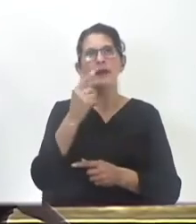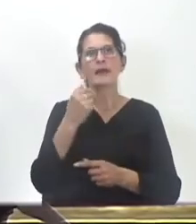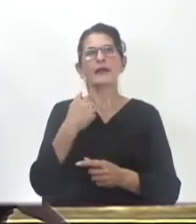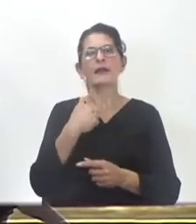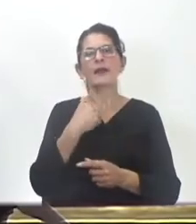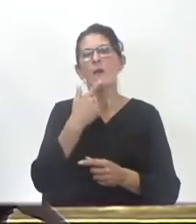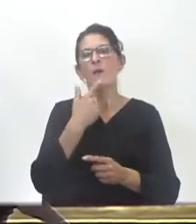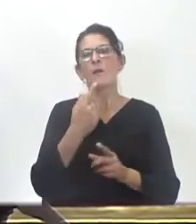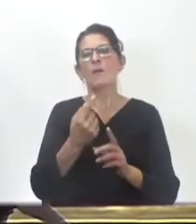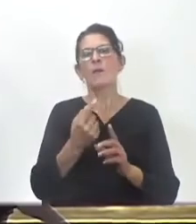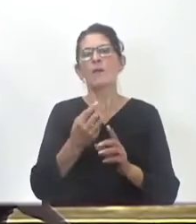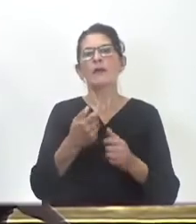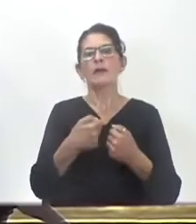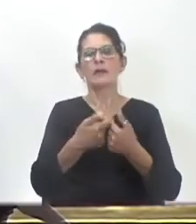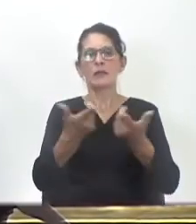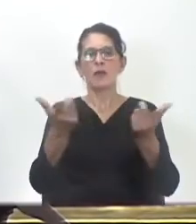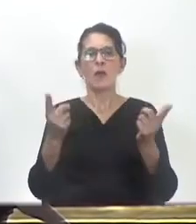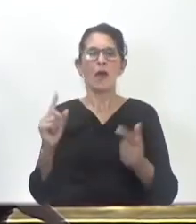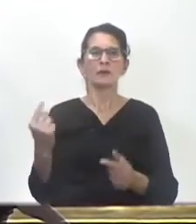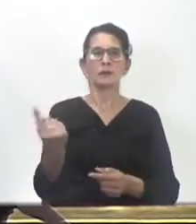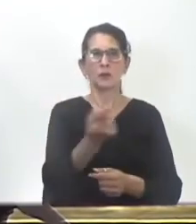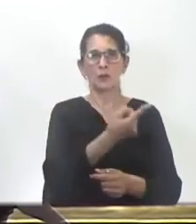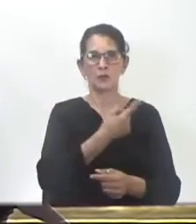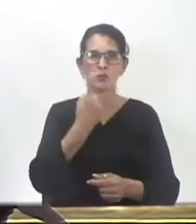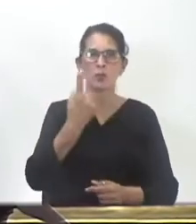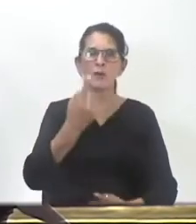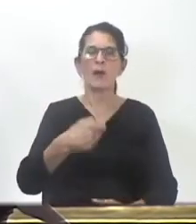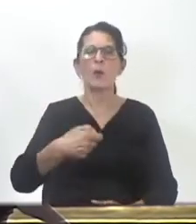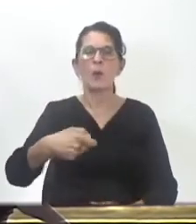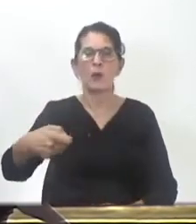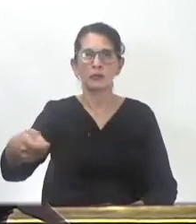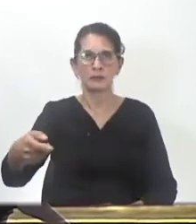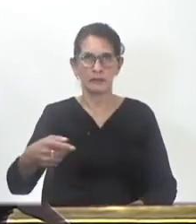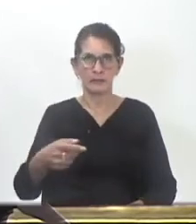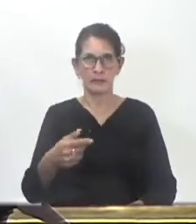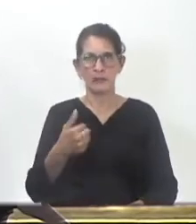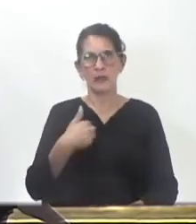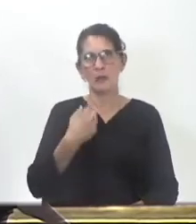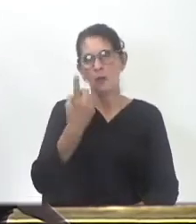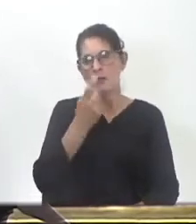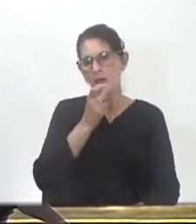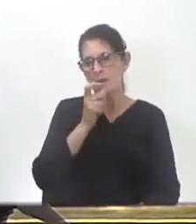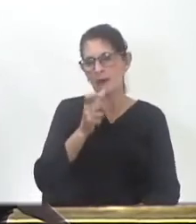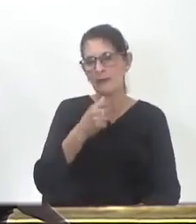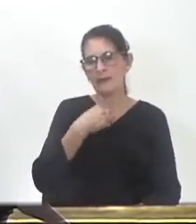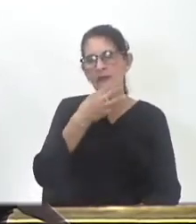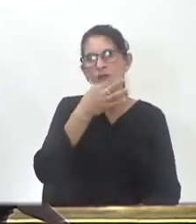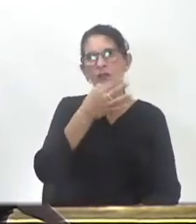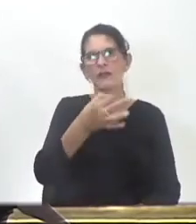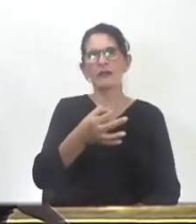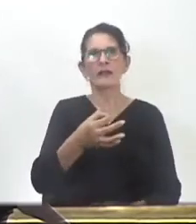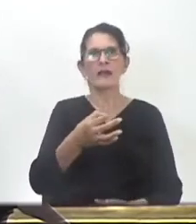todos y nos dio una cuota de valor agregado en una palabra que yo diría comunión.